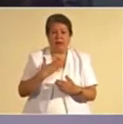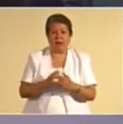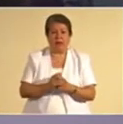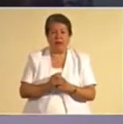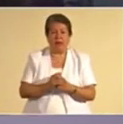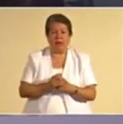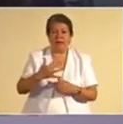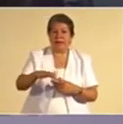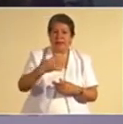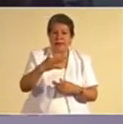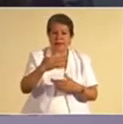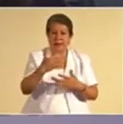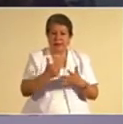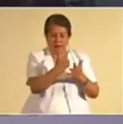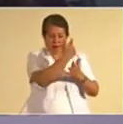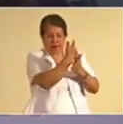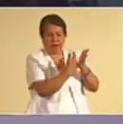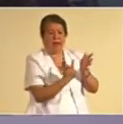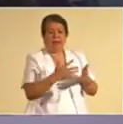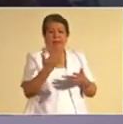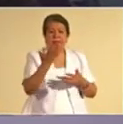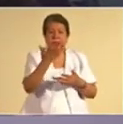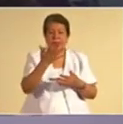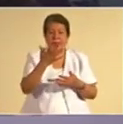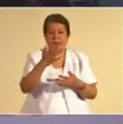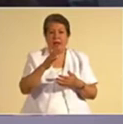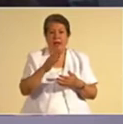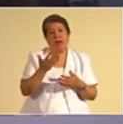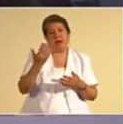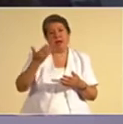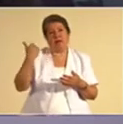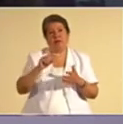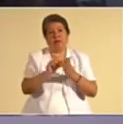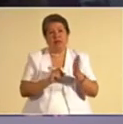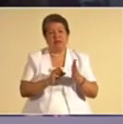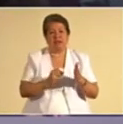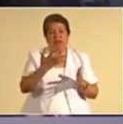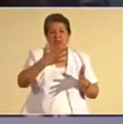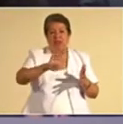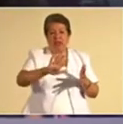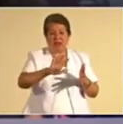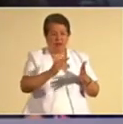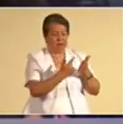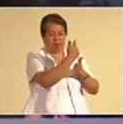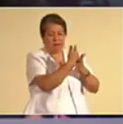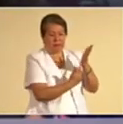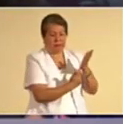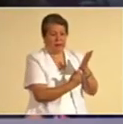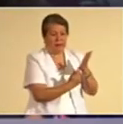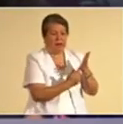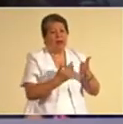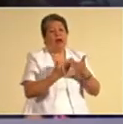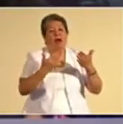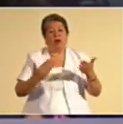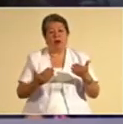15 trámites en el gobierno municipal, había 10 trámites en el gobierno municipal hace apenas algunos meses y hoy son ya casi 15. El tema de